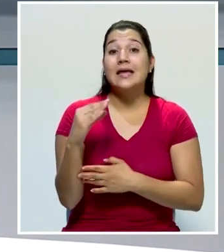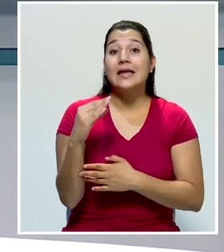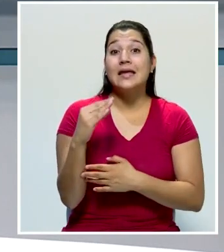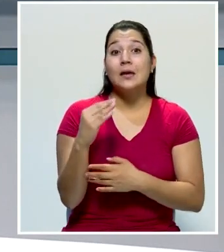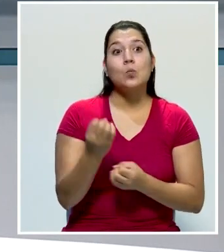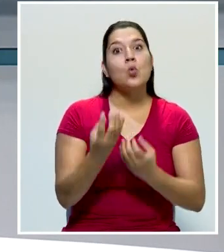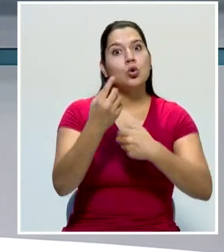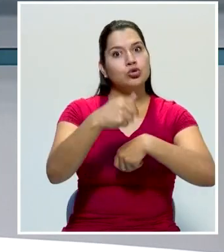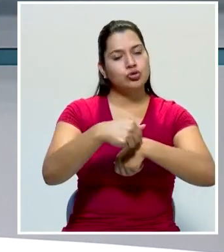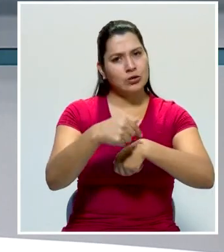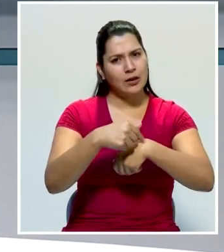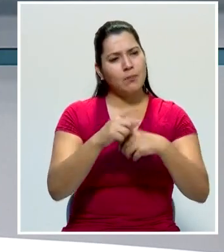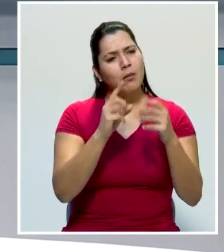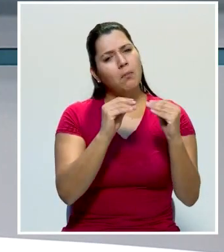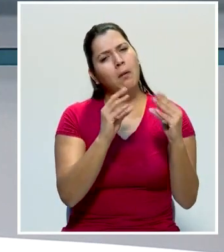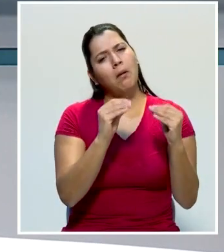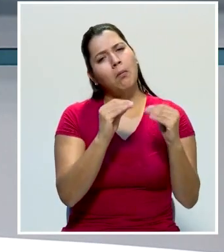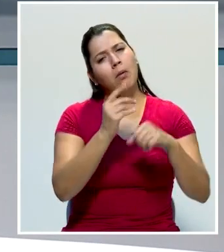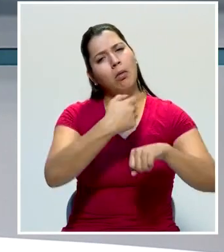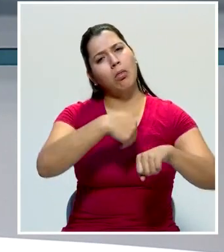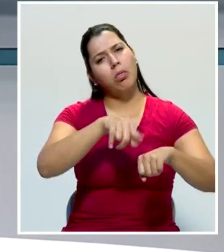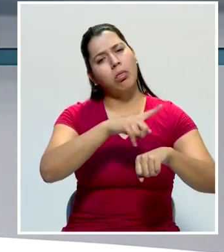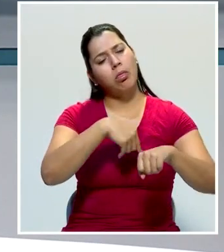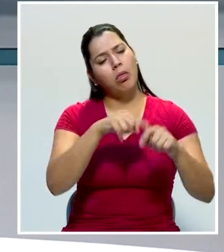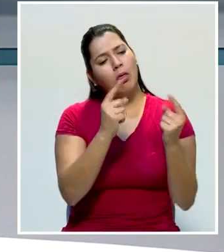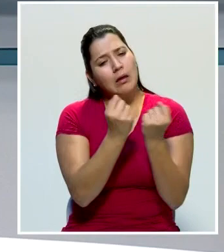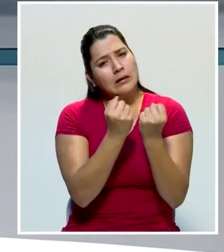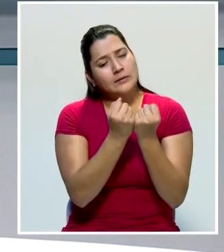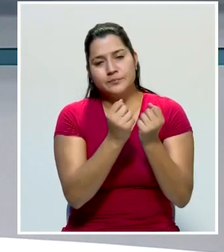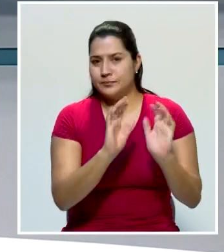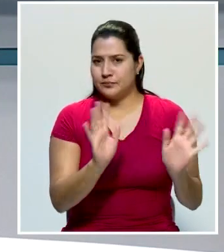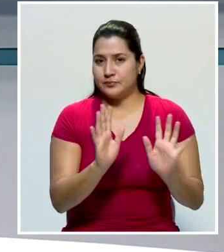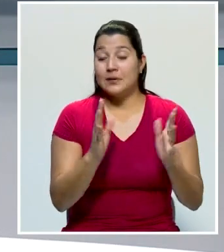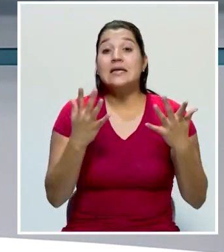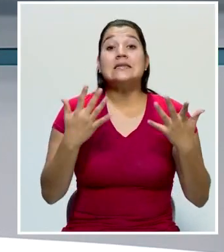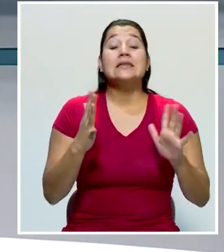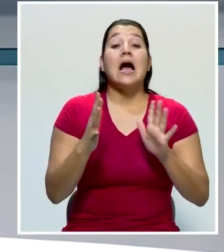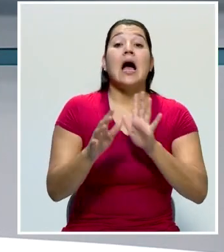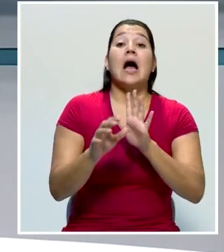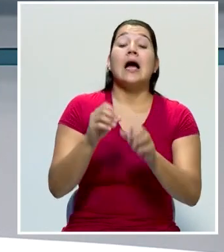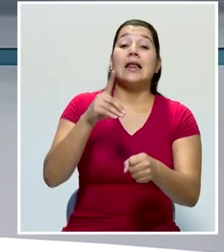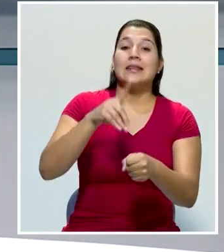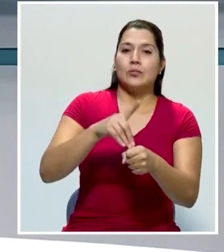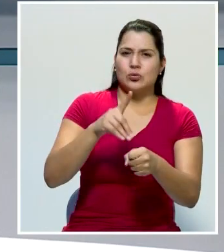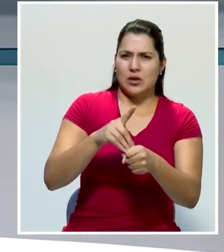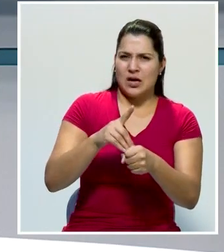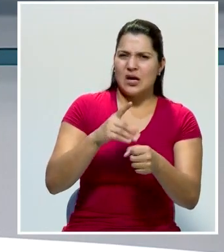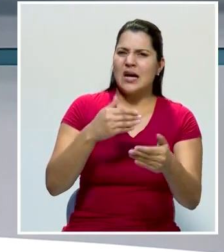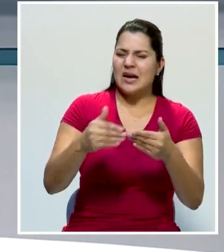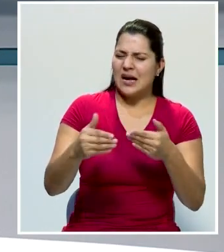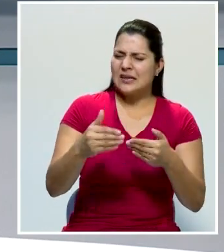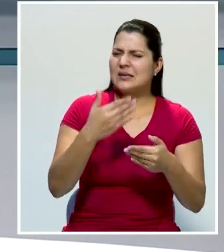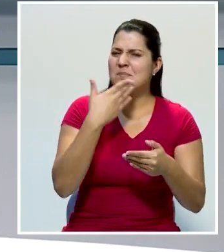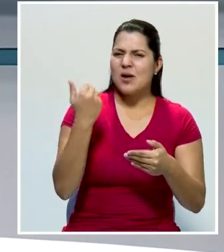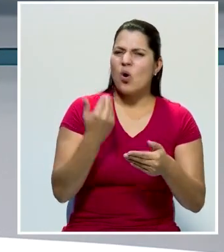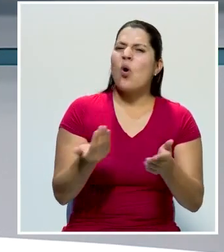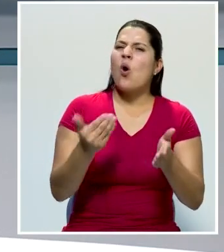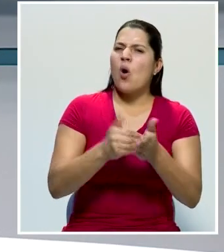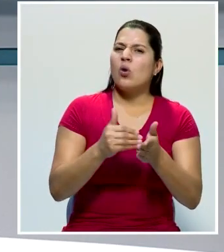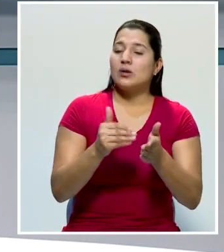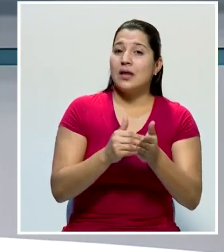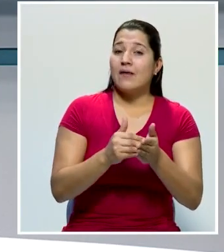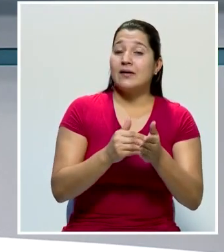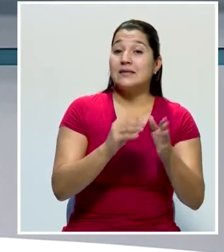largos periodos. Los congresistas ya tienen casi decidido regresar al Auditorio Nacional, en